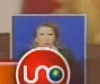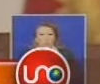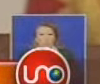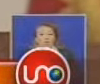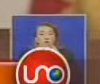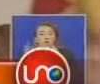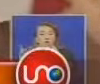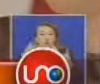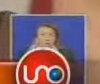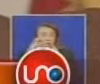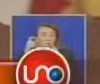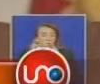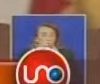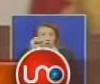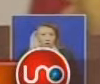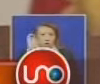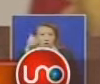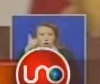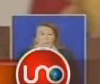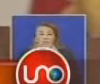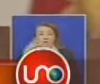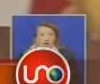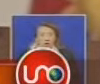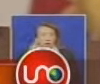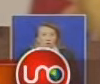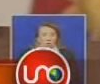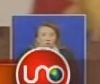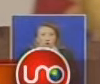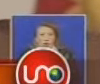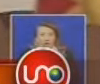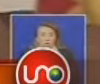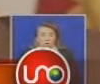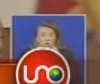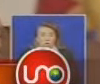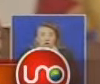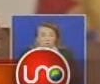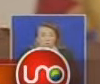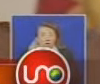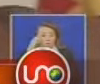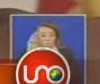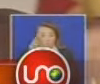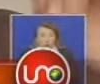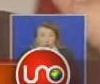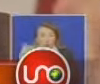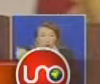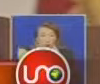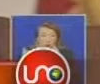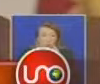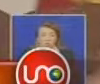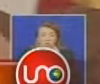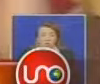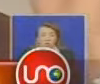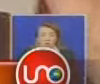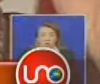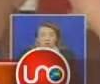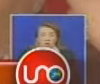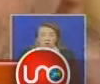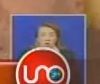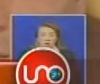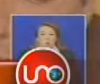del bombardeo a la OEA, entregarnos los discos duros a la computadora, porque si es que hay mensajes, porque hasta en eso hay contradicciones, la